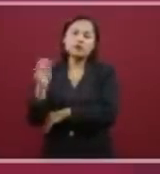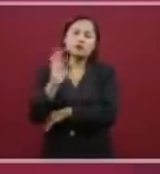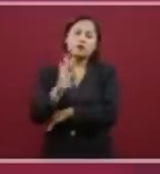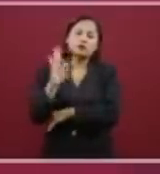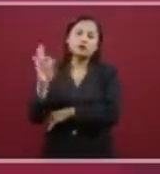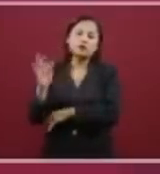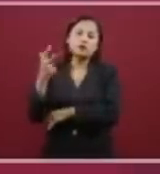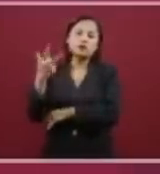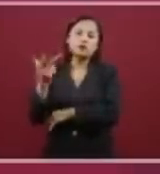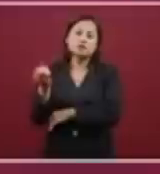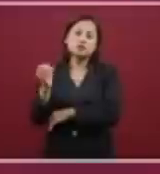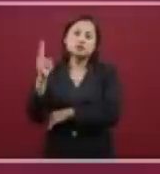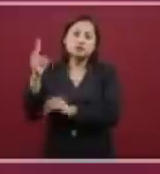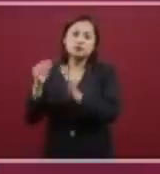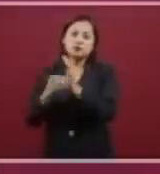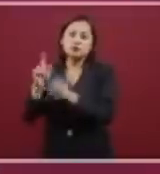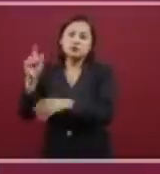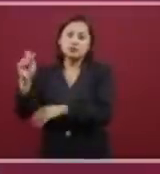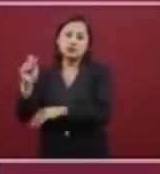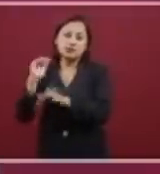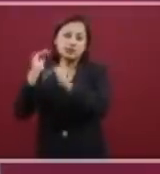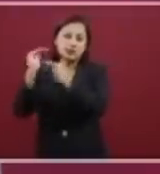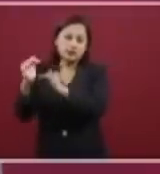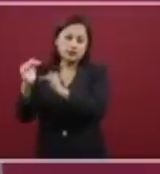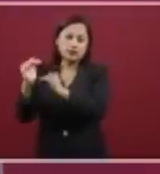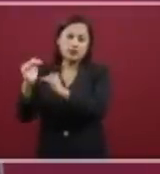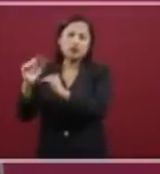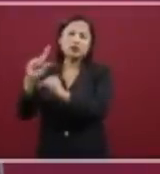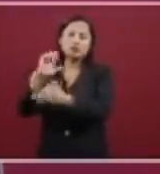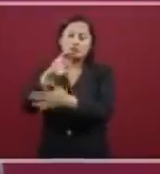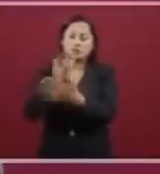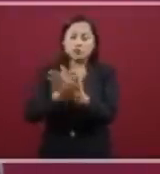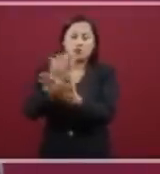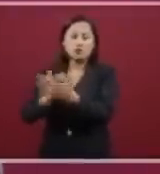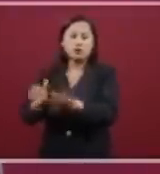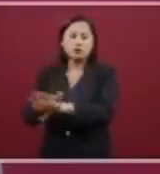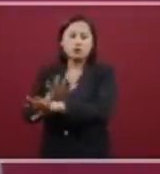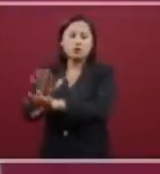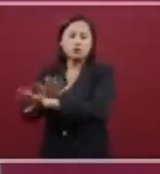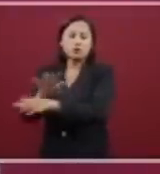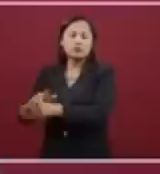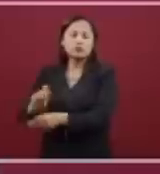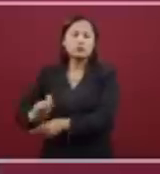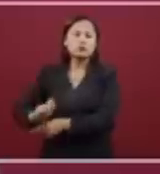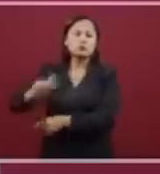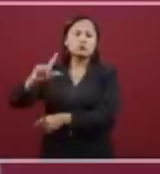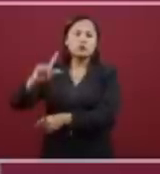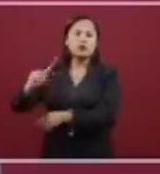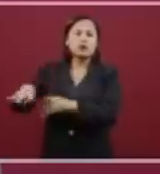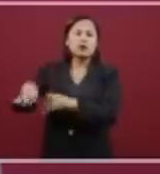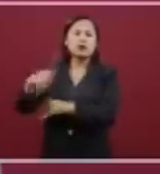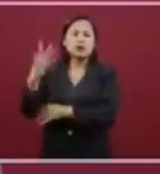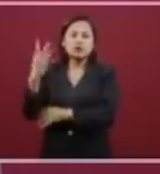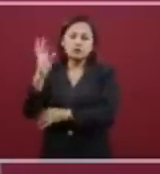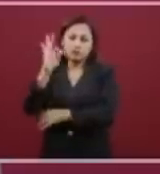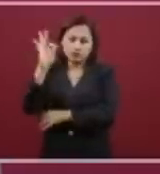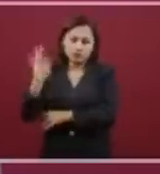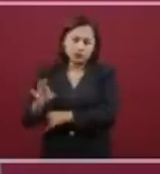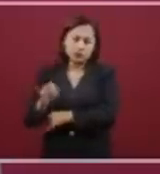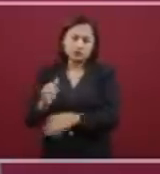y que después de dos convenios modificatorios se incrementó en 14% a 2 mil